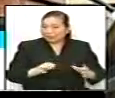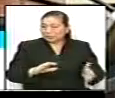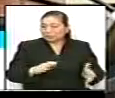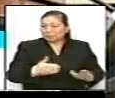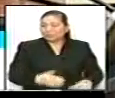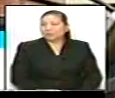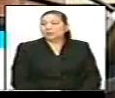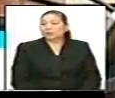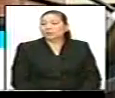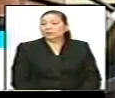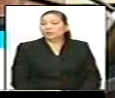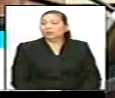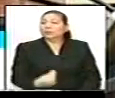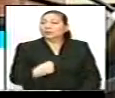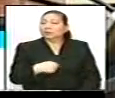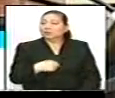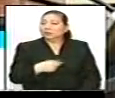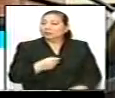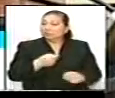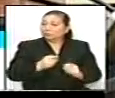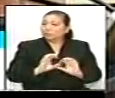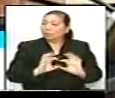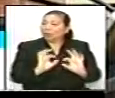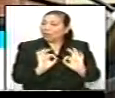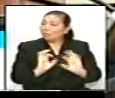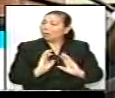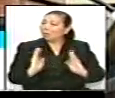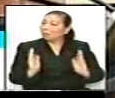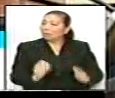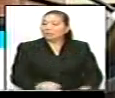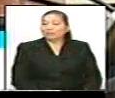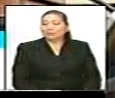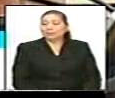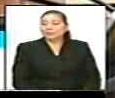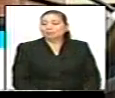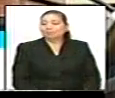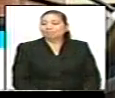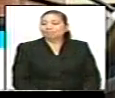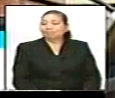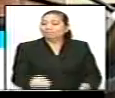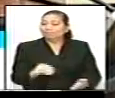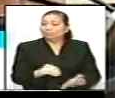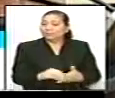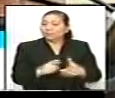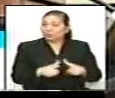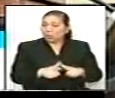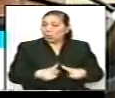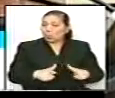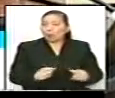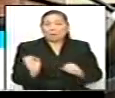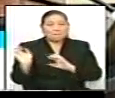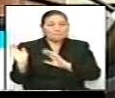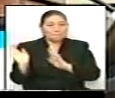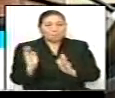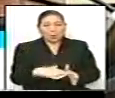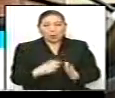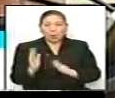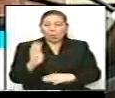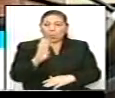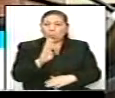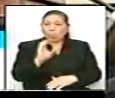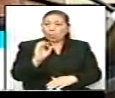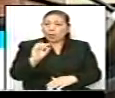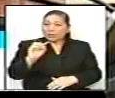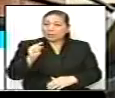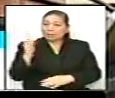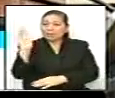muerte las zonas que nosotros habíamos recuperado. Y poniendo en estas zonas, tumbando más de